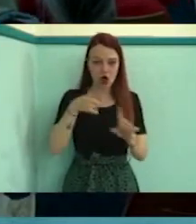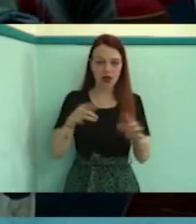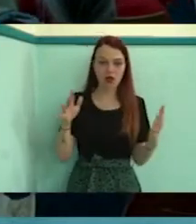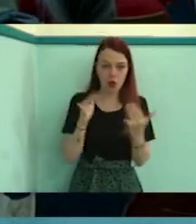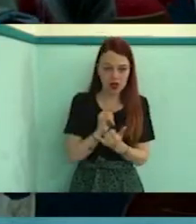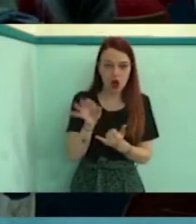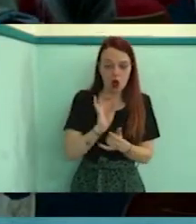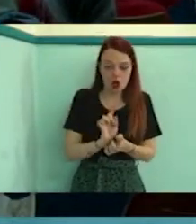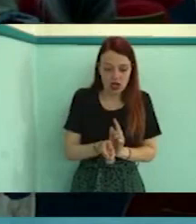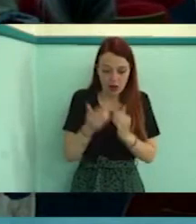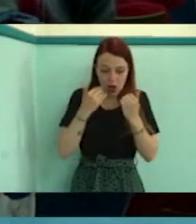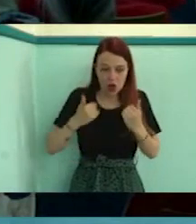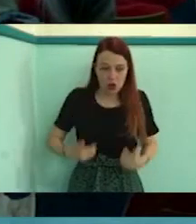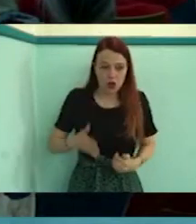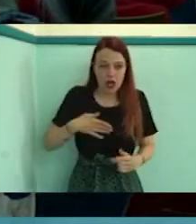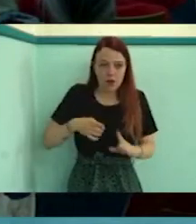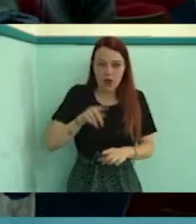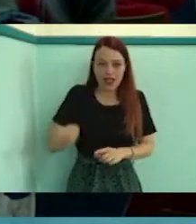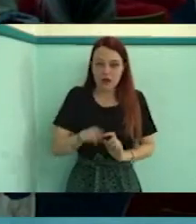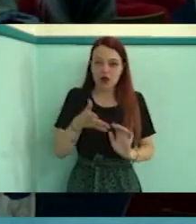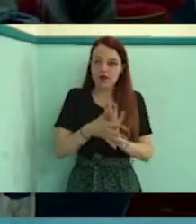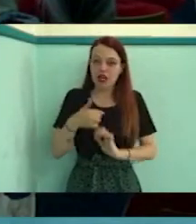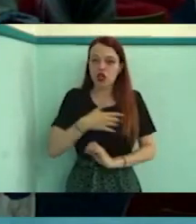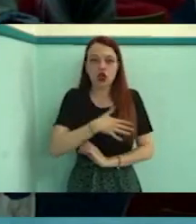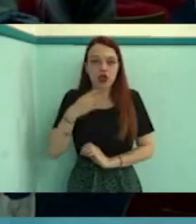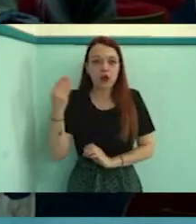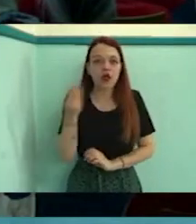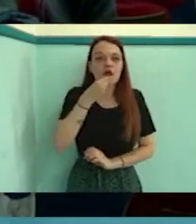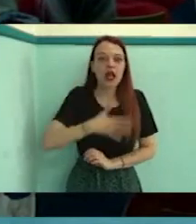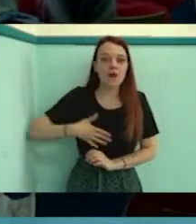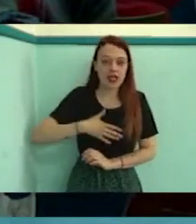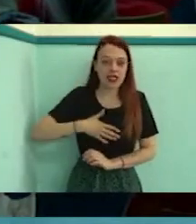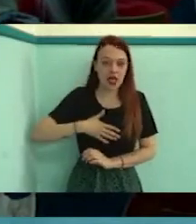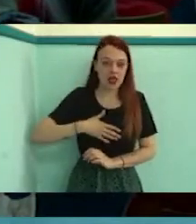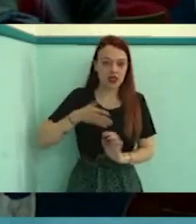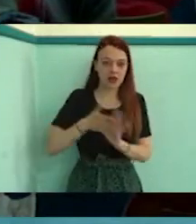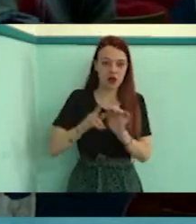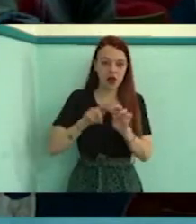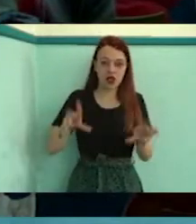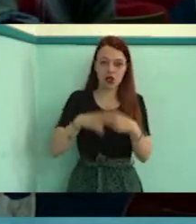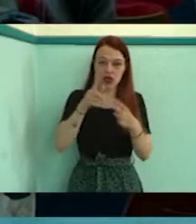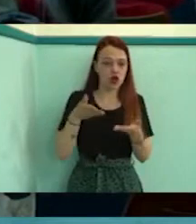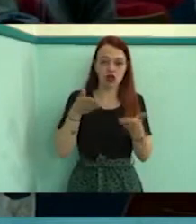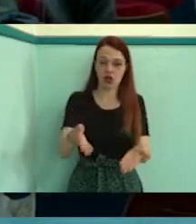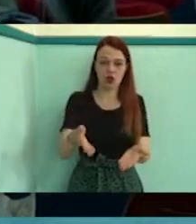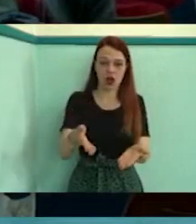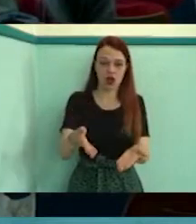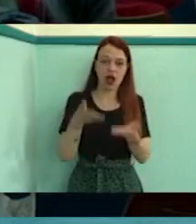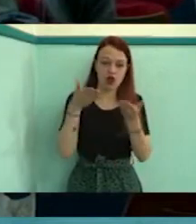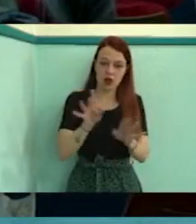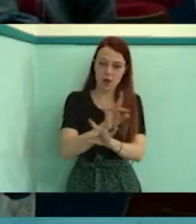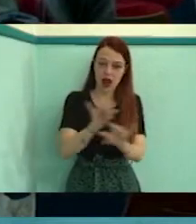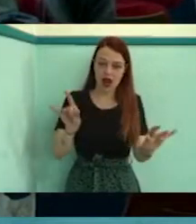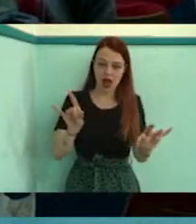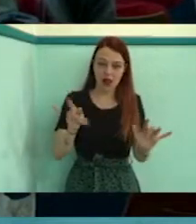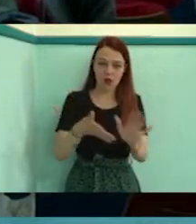o cambio corporal sino en esa mejora de bienestar no te ayuda la sociedad para nada pero